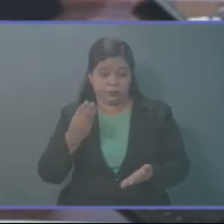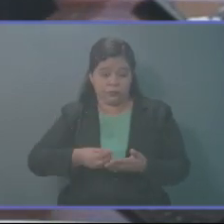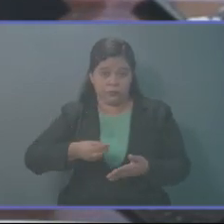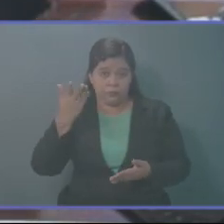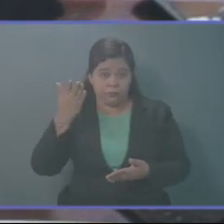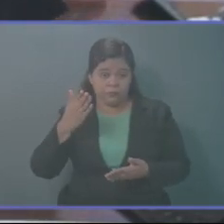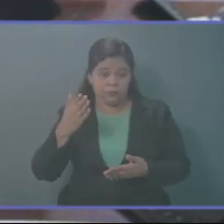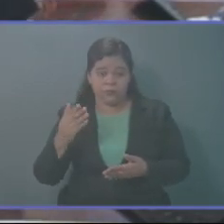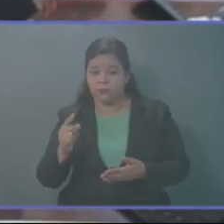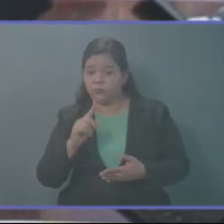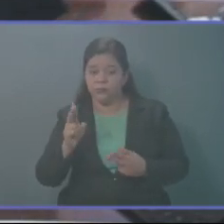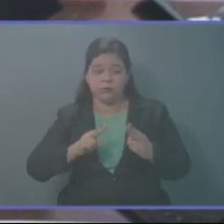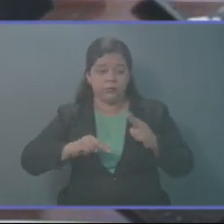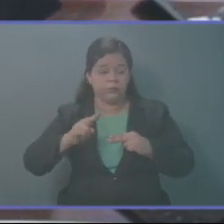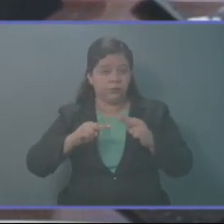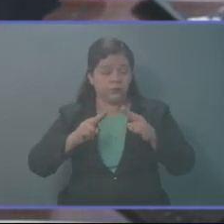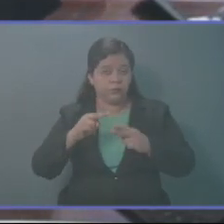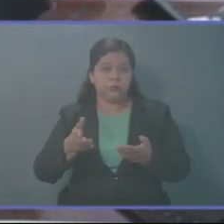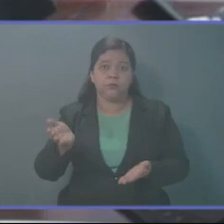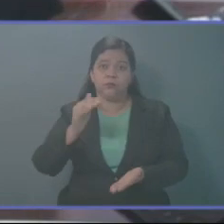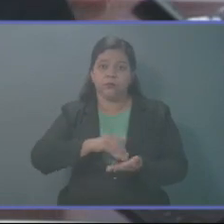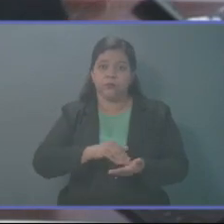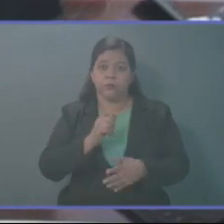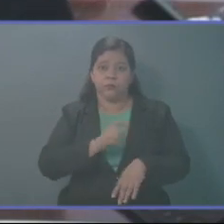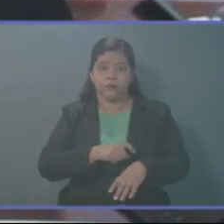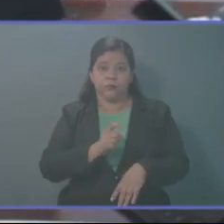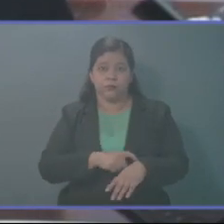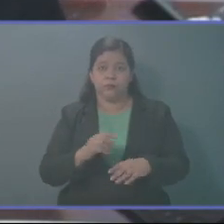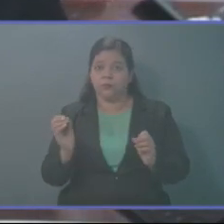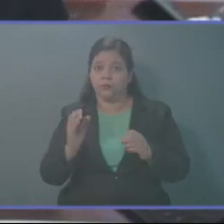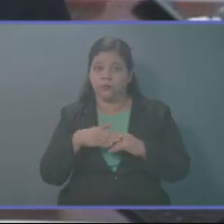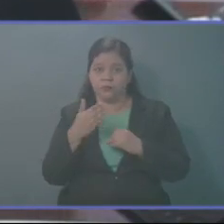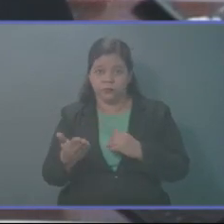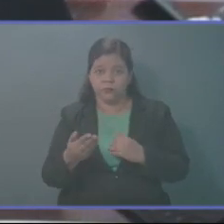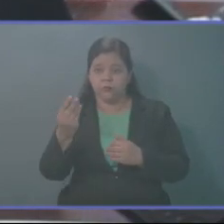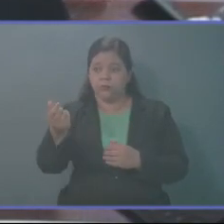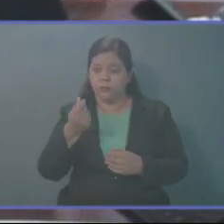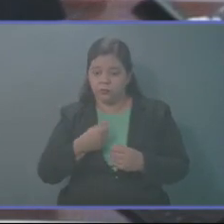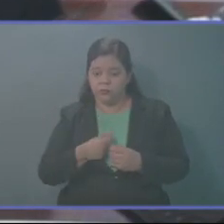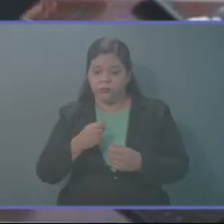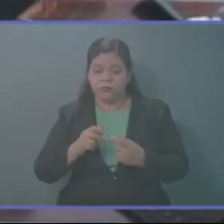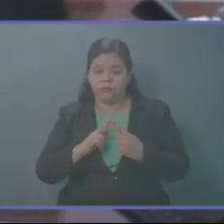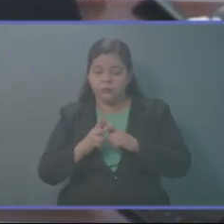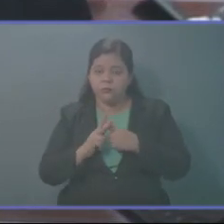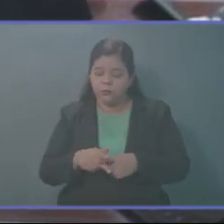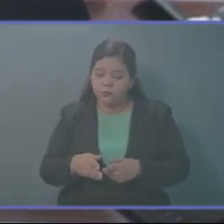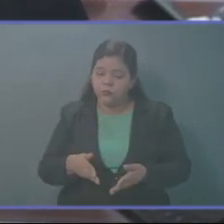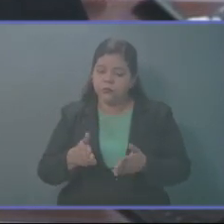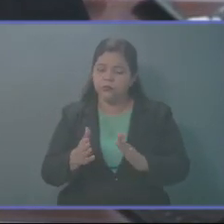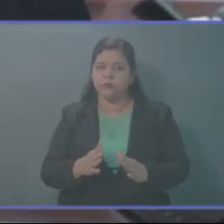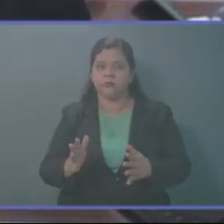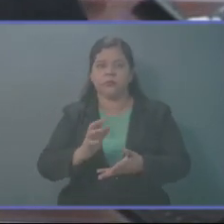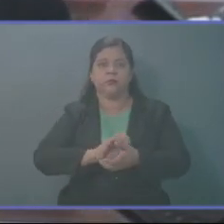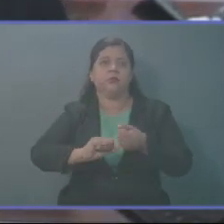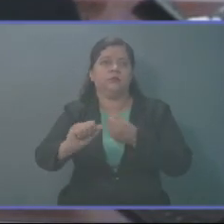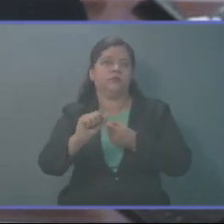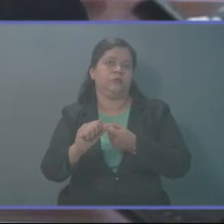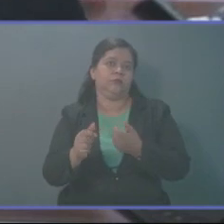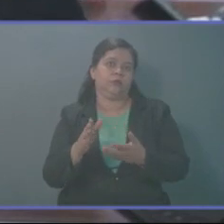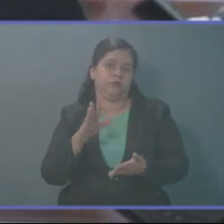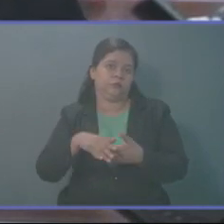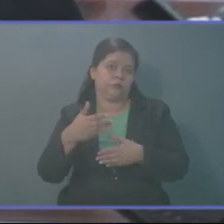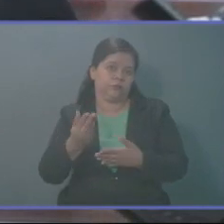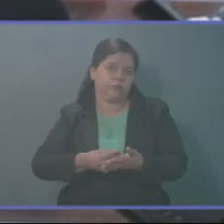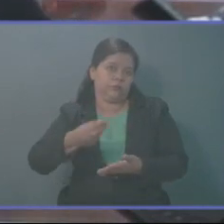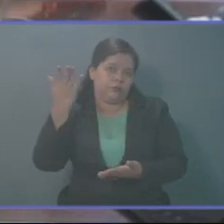no se reconstruye a tiempo esa infraestructura. Después de nada va a servir el pisto para darle manutención, porque va a estar totalmente destruida y no va a servir